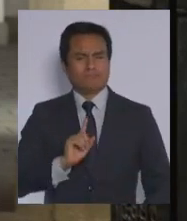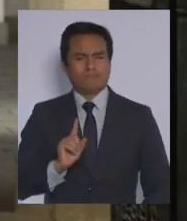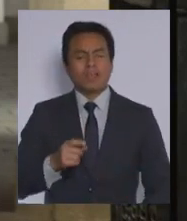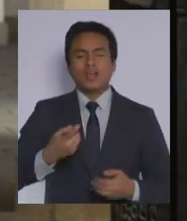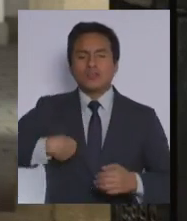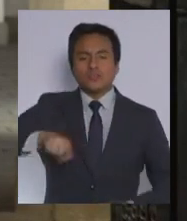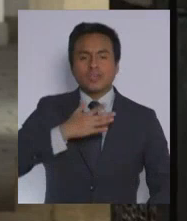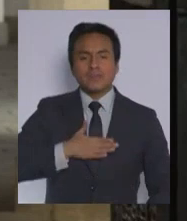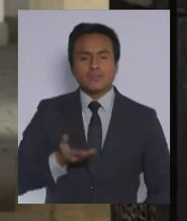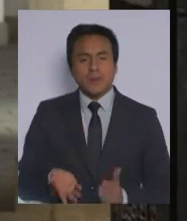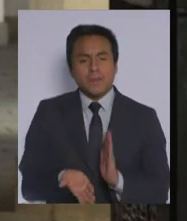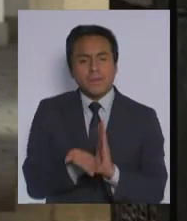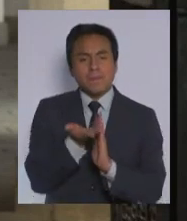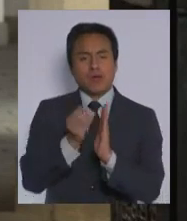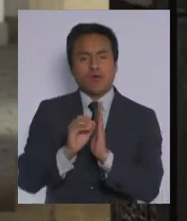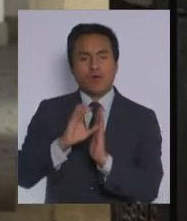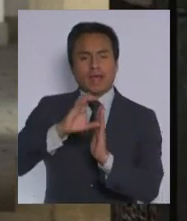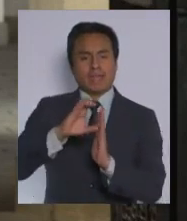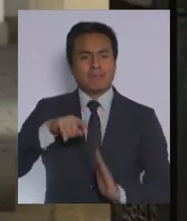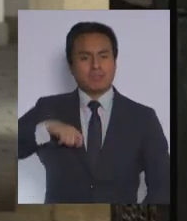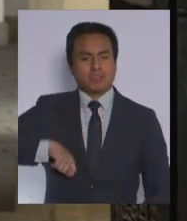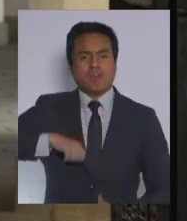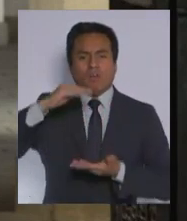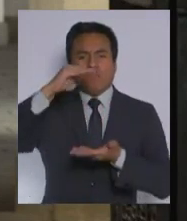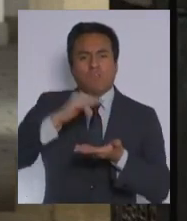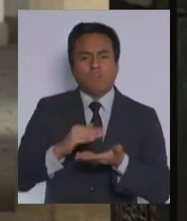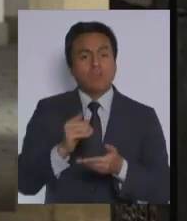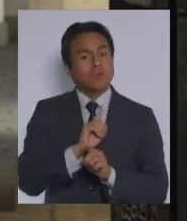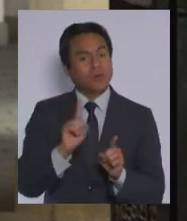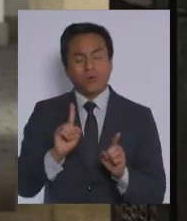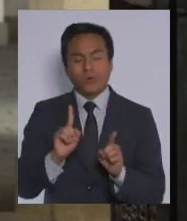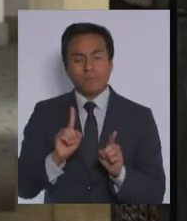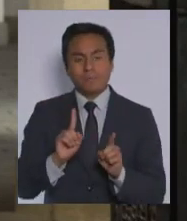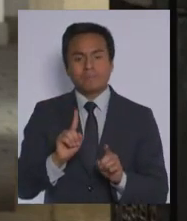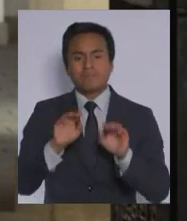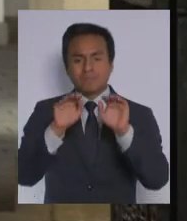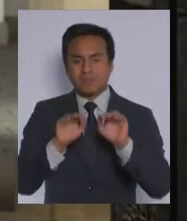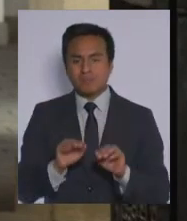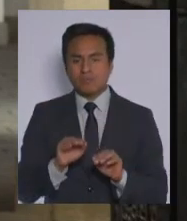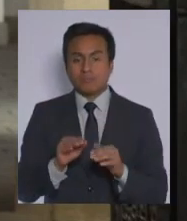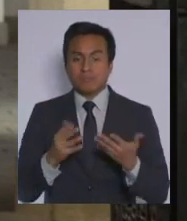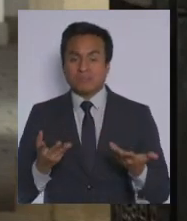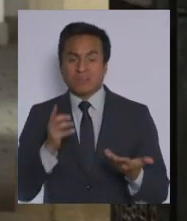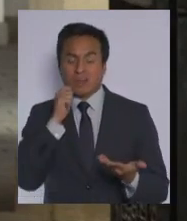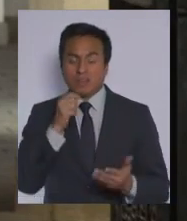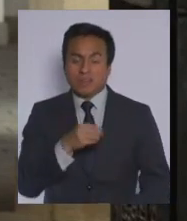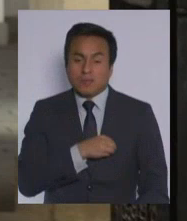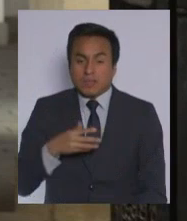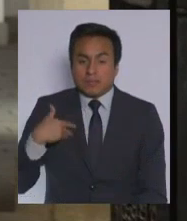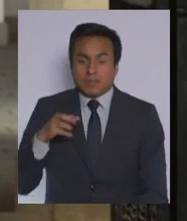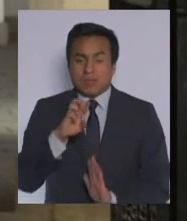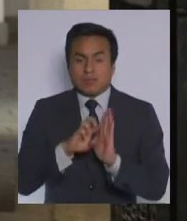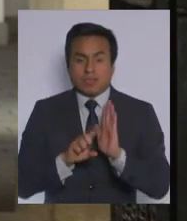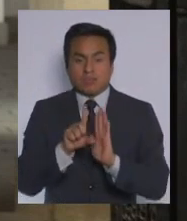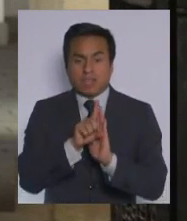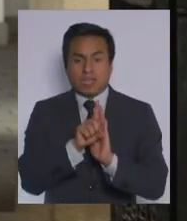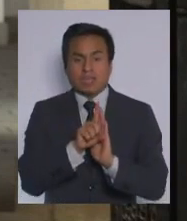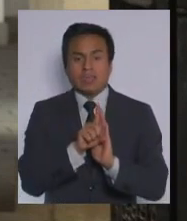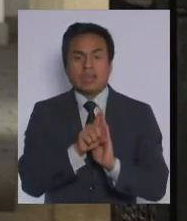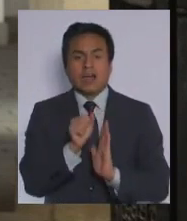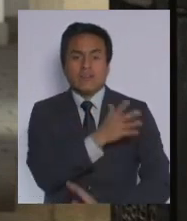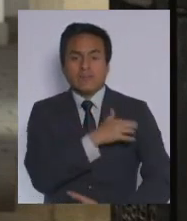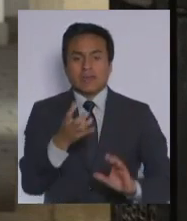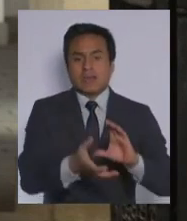mejorar las pensiones no disminuir las pensiones como es lo que logra lamentablemente el proyecto del